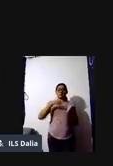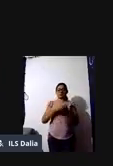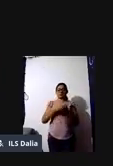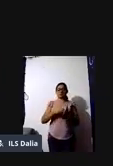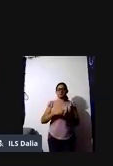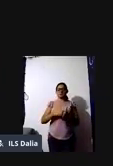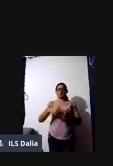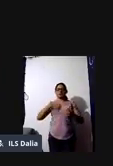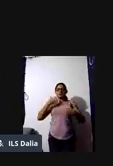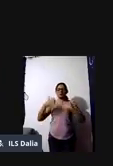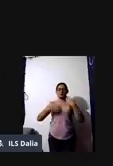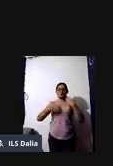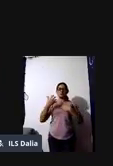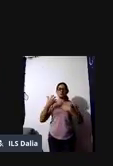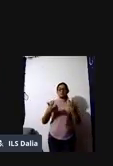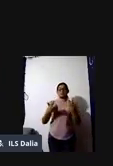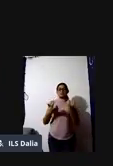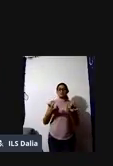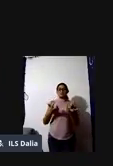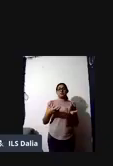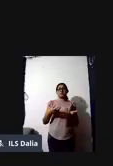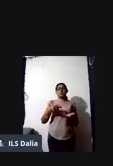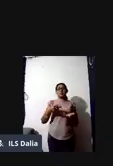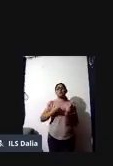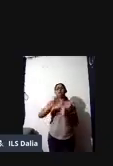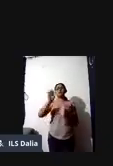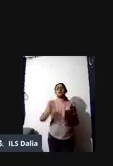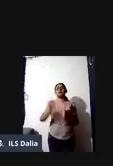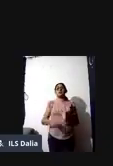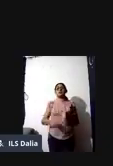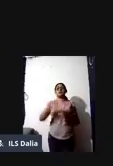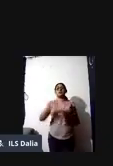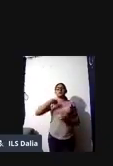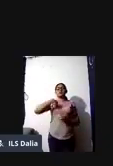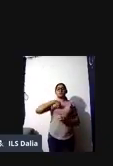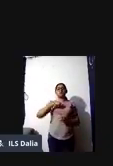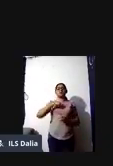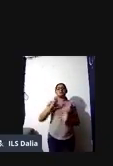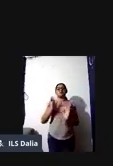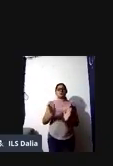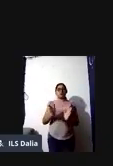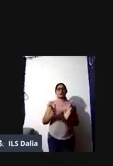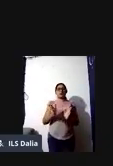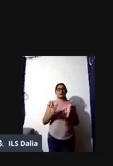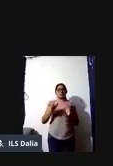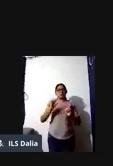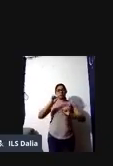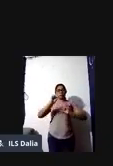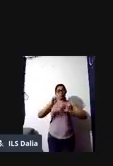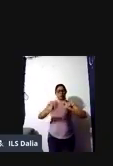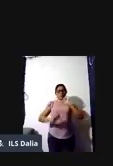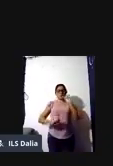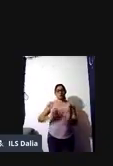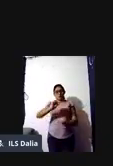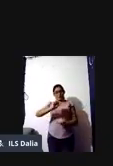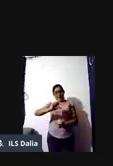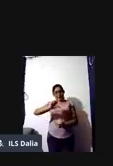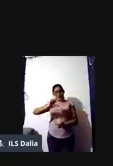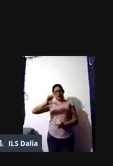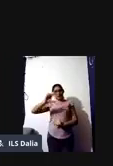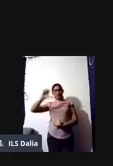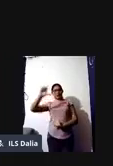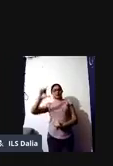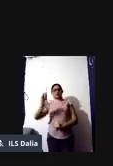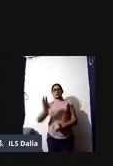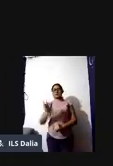irritabilidad, si ya escalamos al nivel de neurosis, entonces hay que